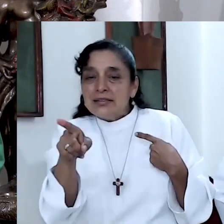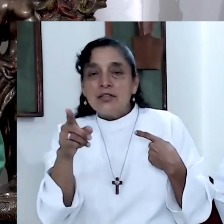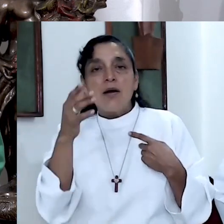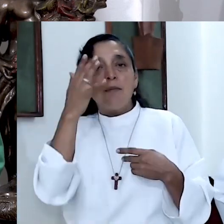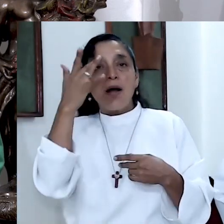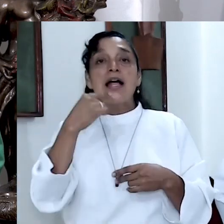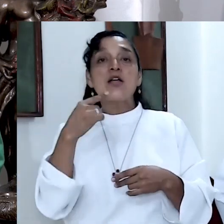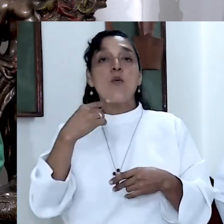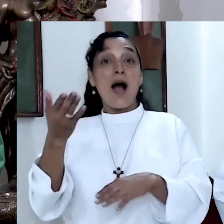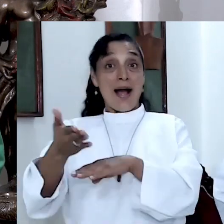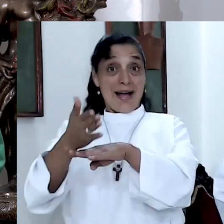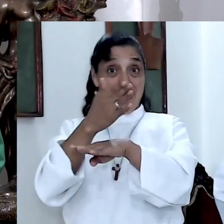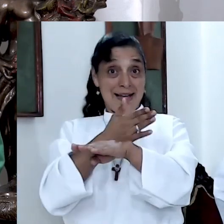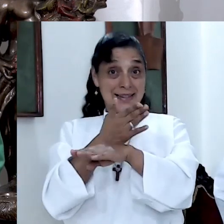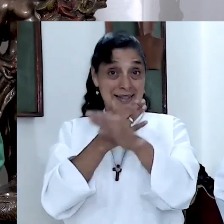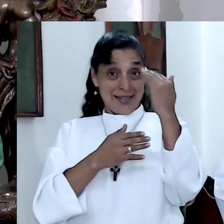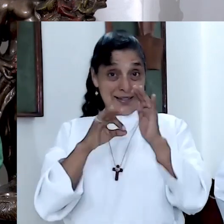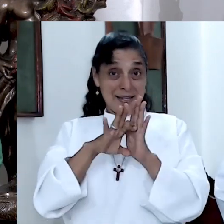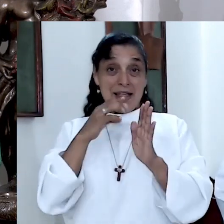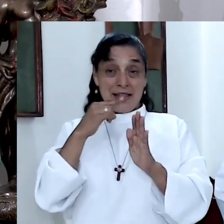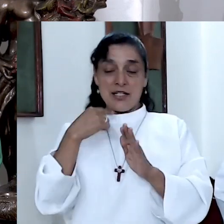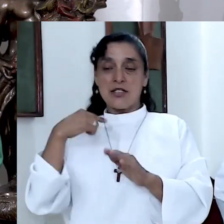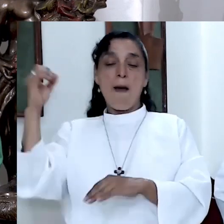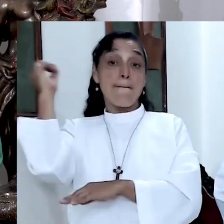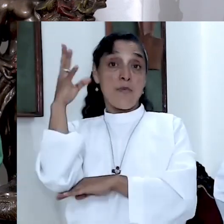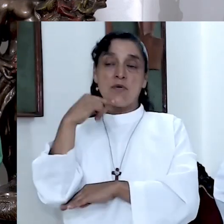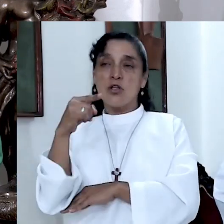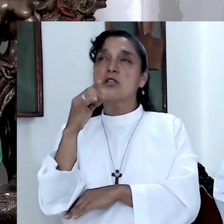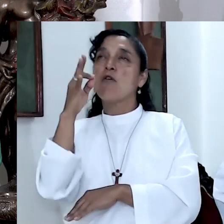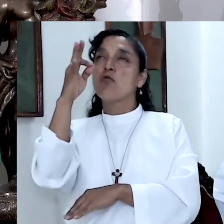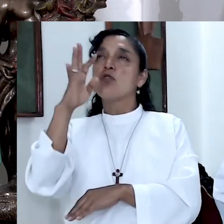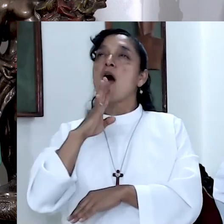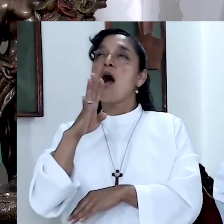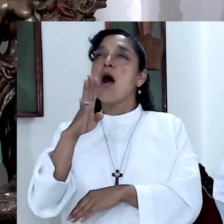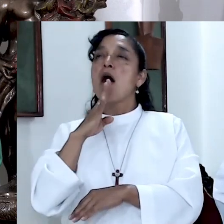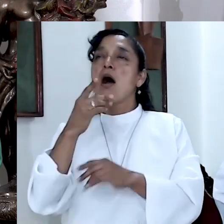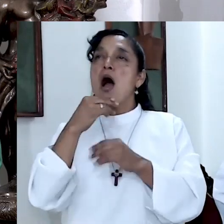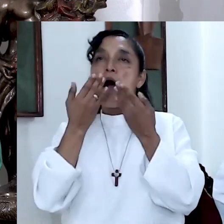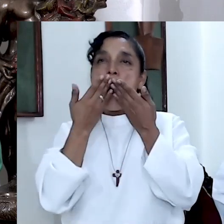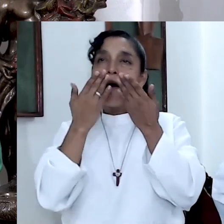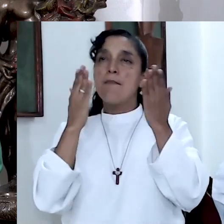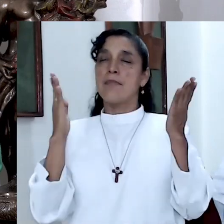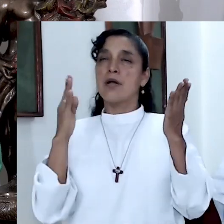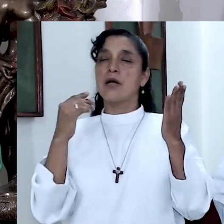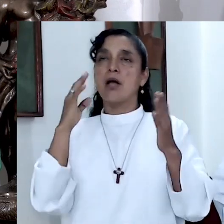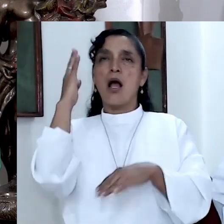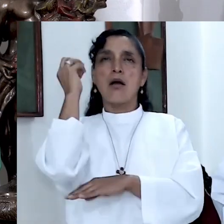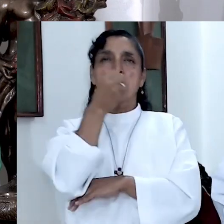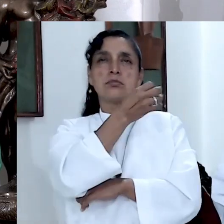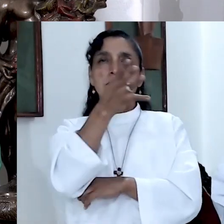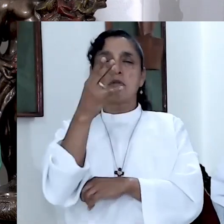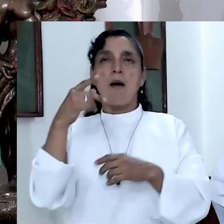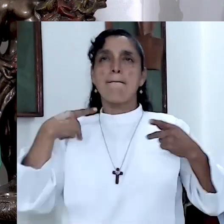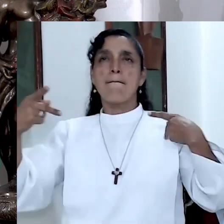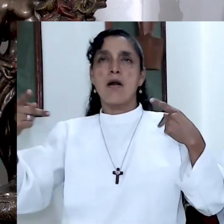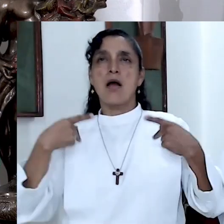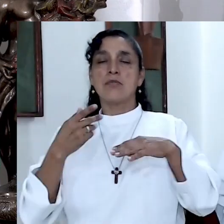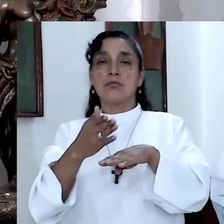dijo el profeta: abriré mi boca y les hablaré con parábolas. Anunciaré los que estaba